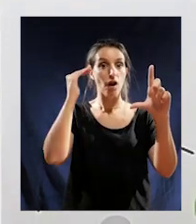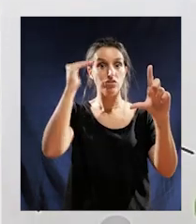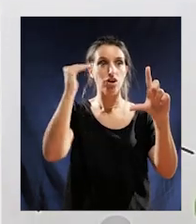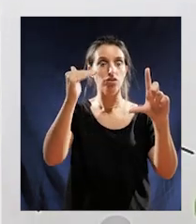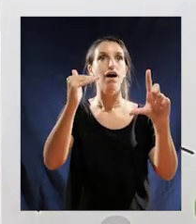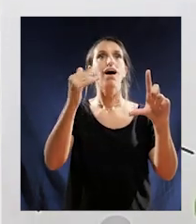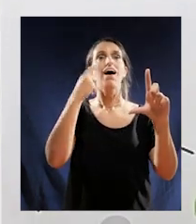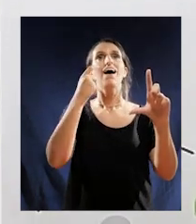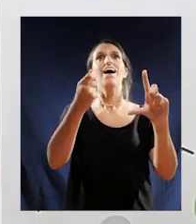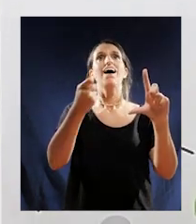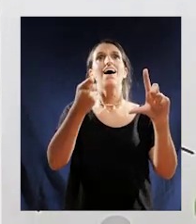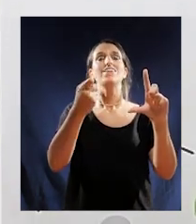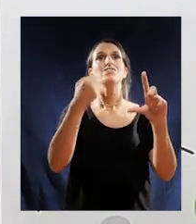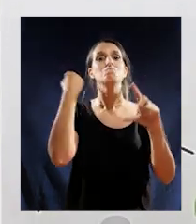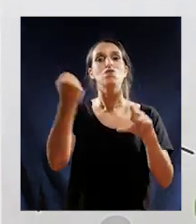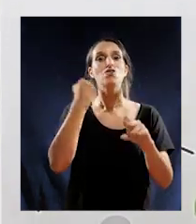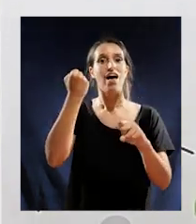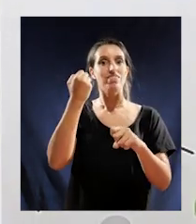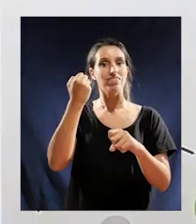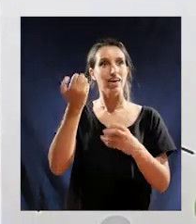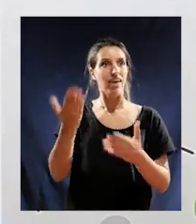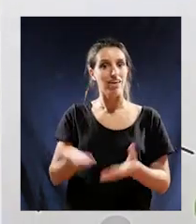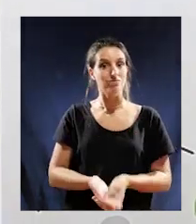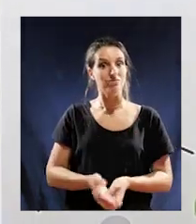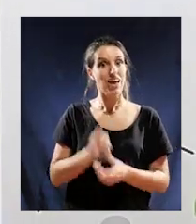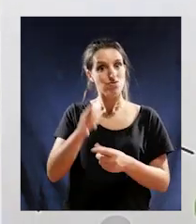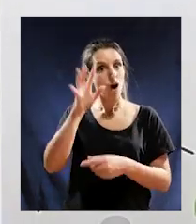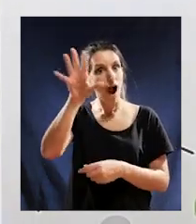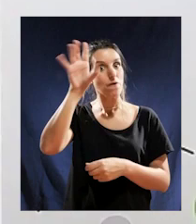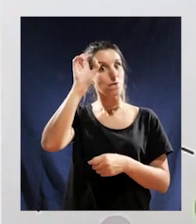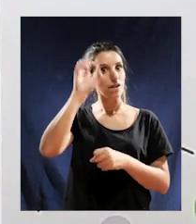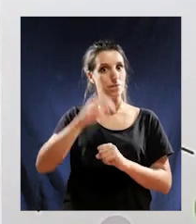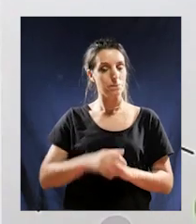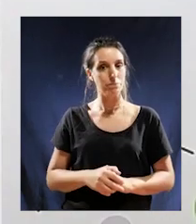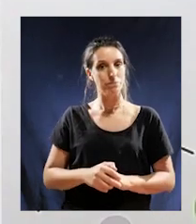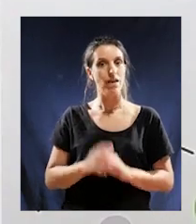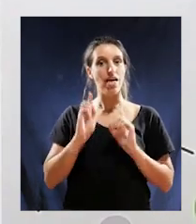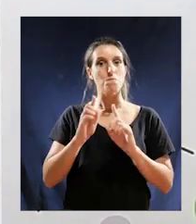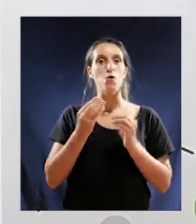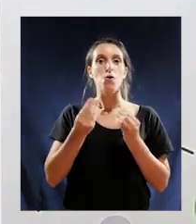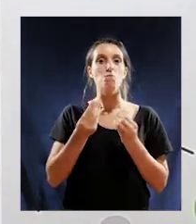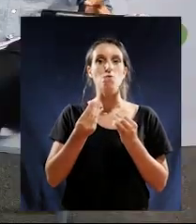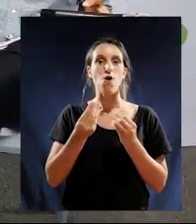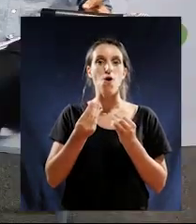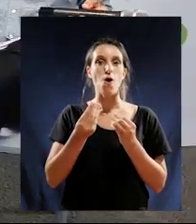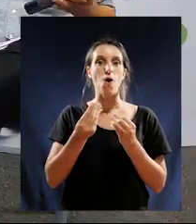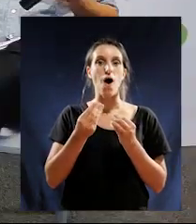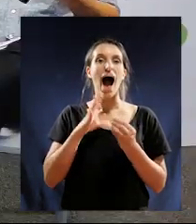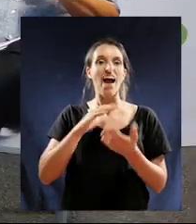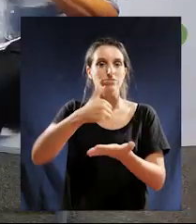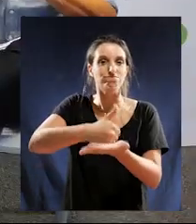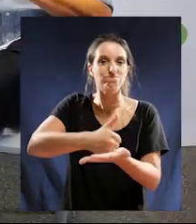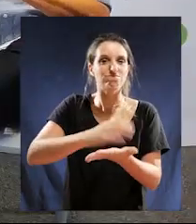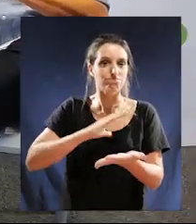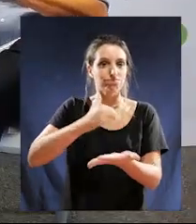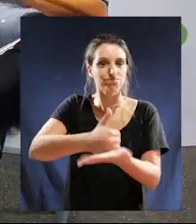tiempos en los que no estemos es decir donde estemos presentes en nuestra ausencia